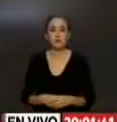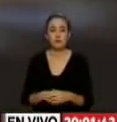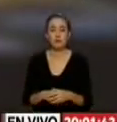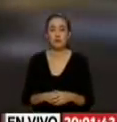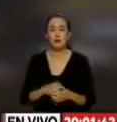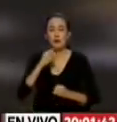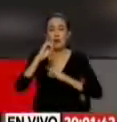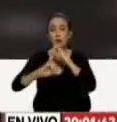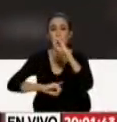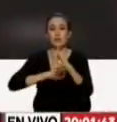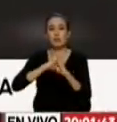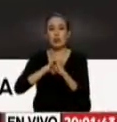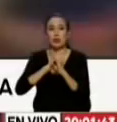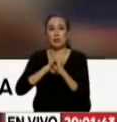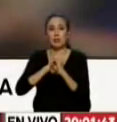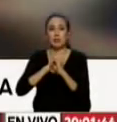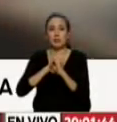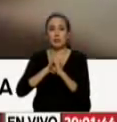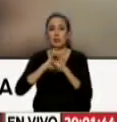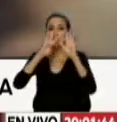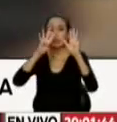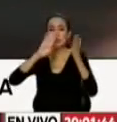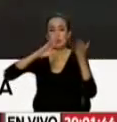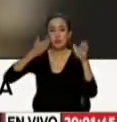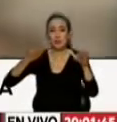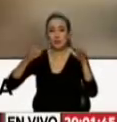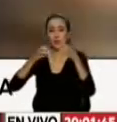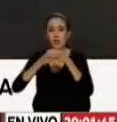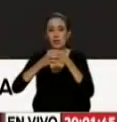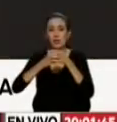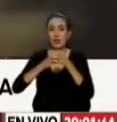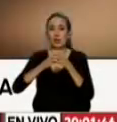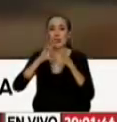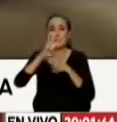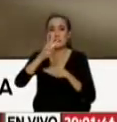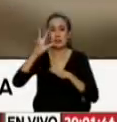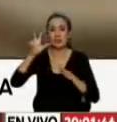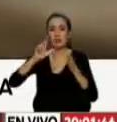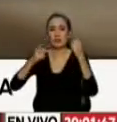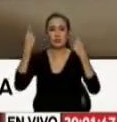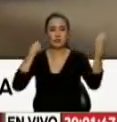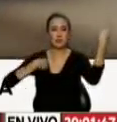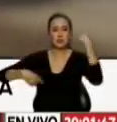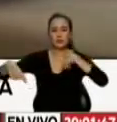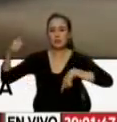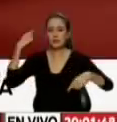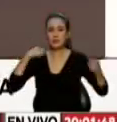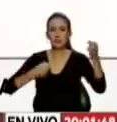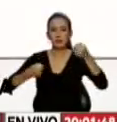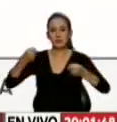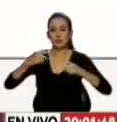En lo internacional, 9 muertos y 43 heridos dejó un atropellamiento masivo en China.